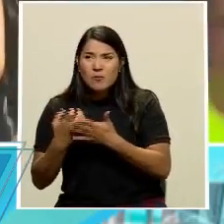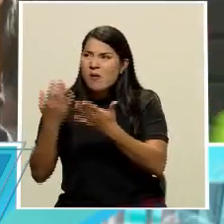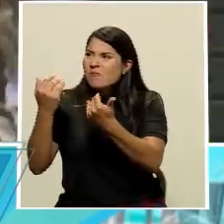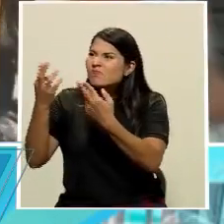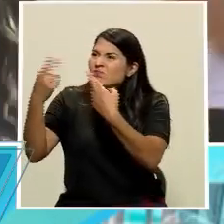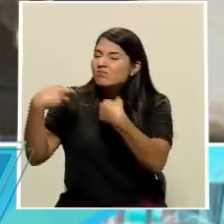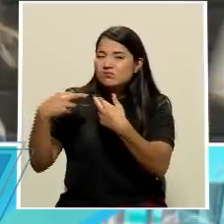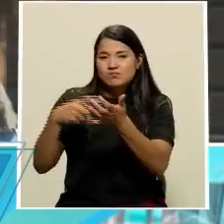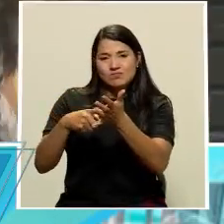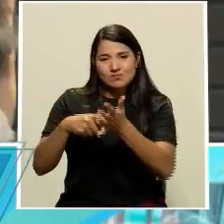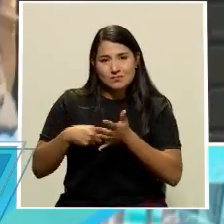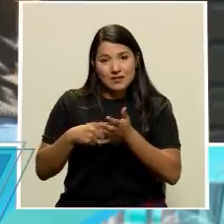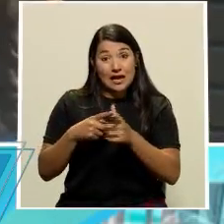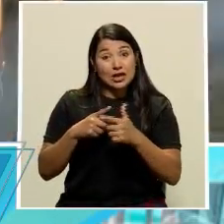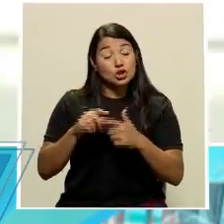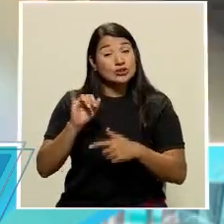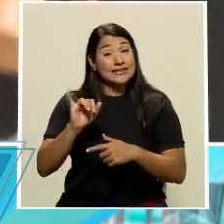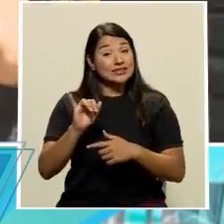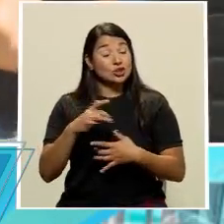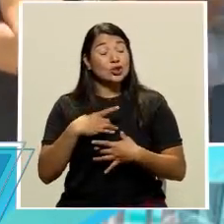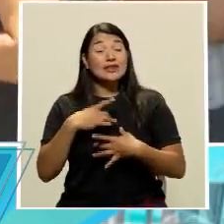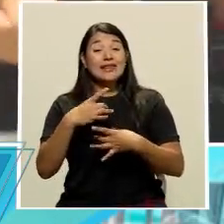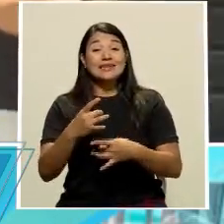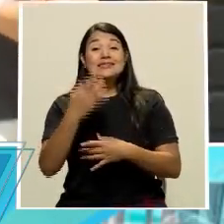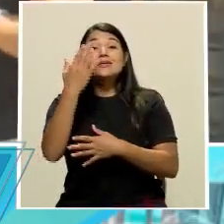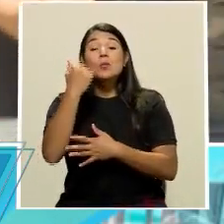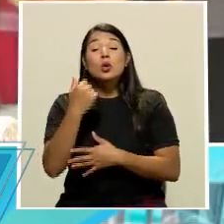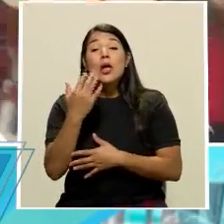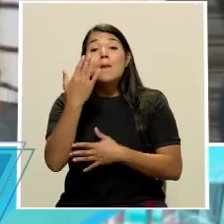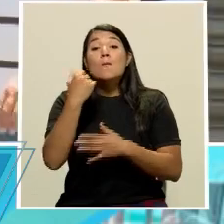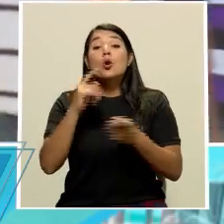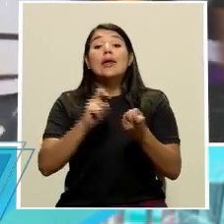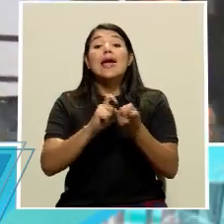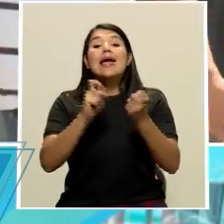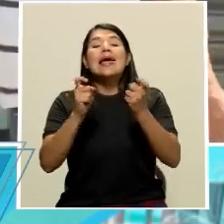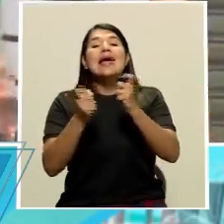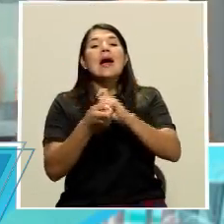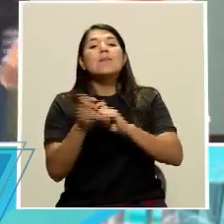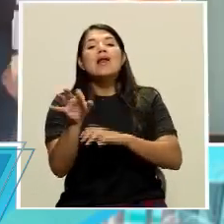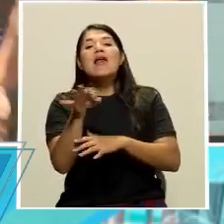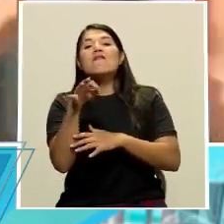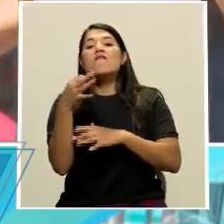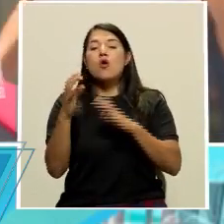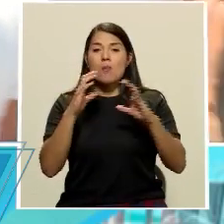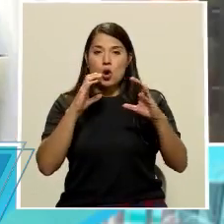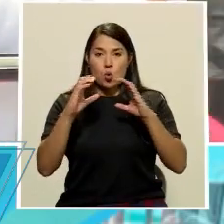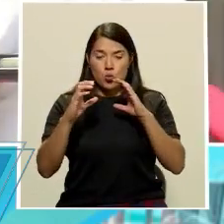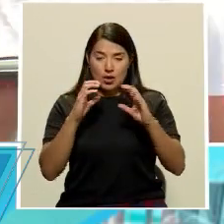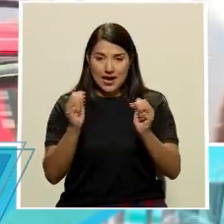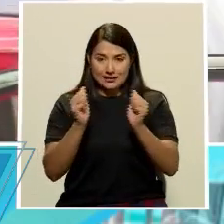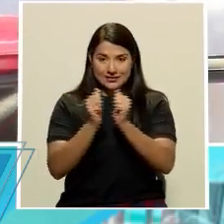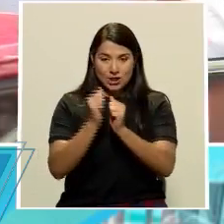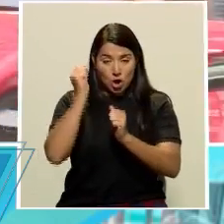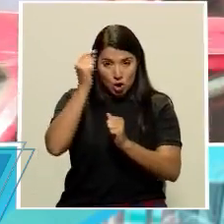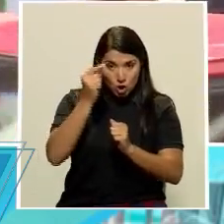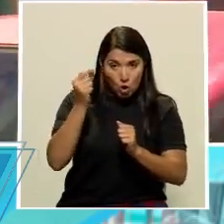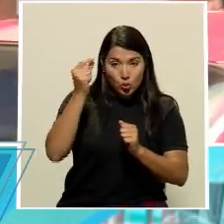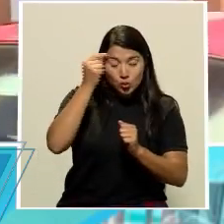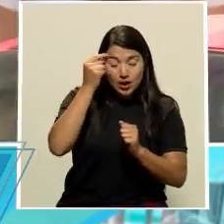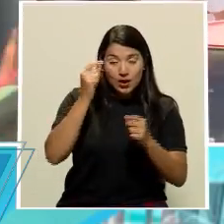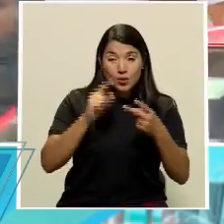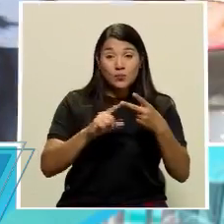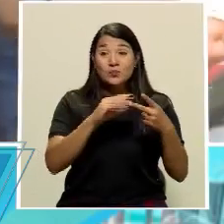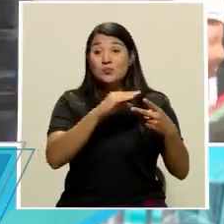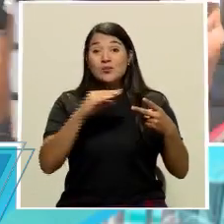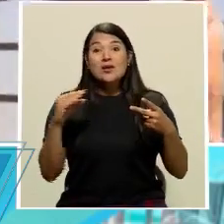muy interesante porque cambia la forma en que la comunicación del gobierno se da y la necesidad